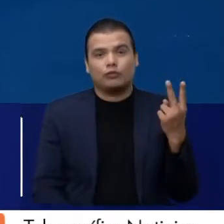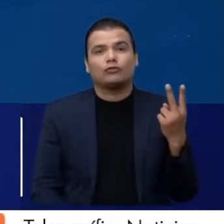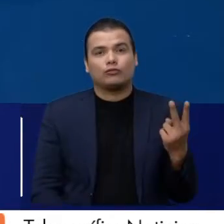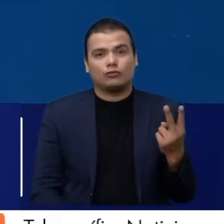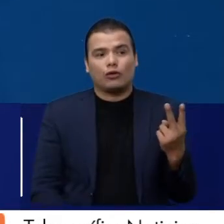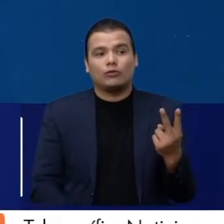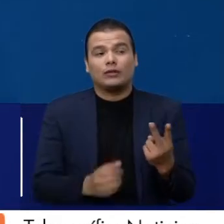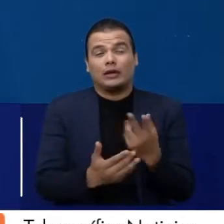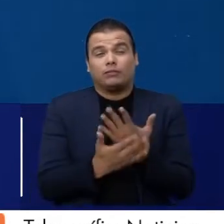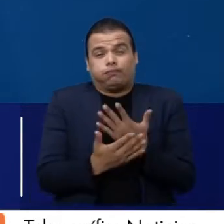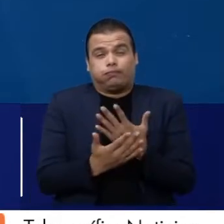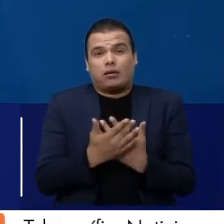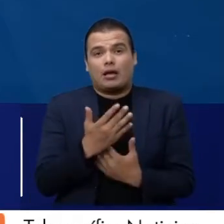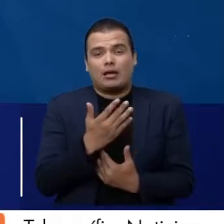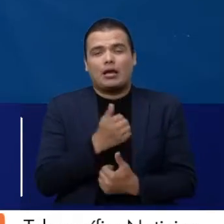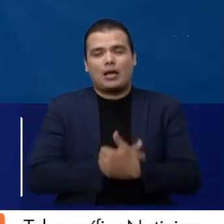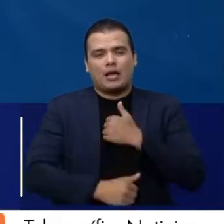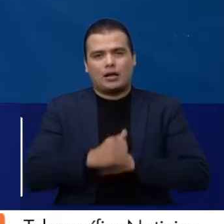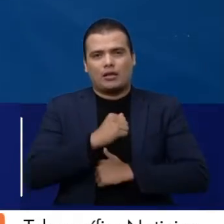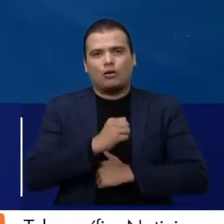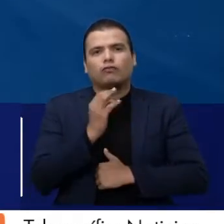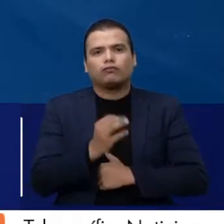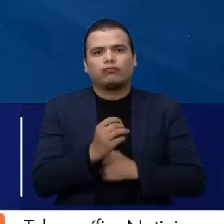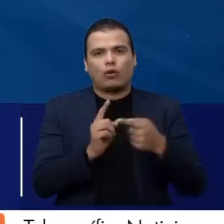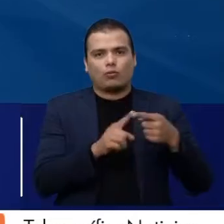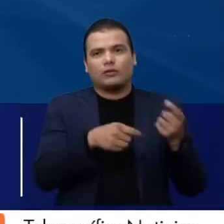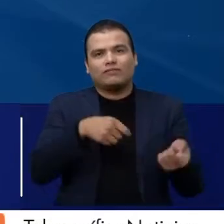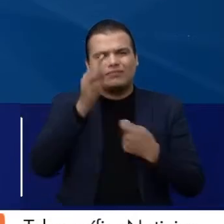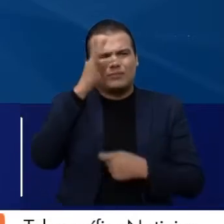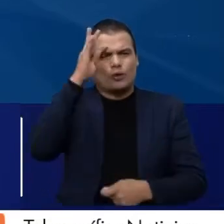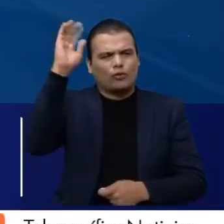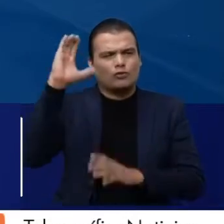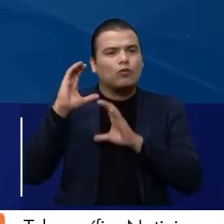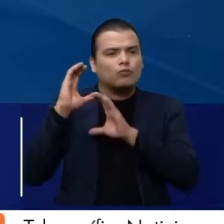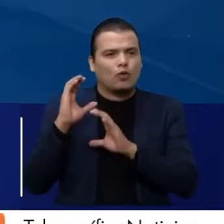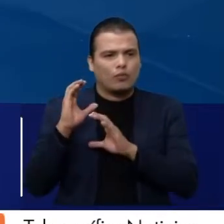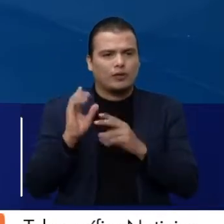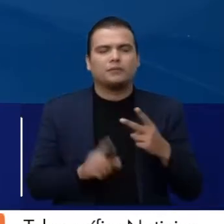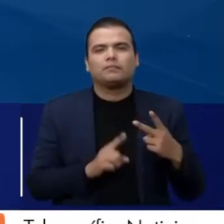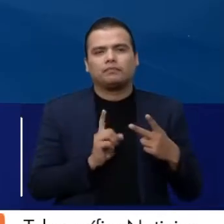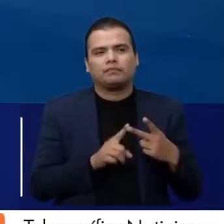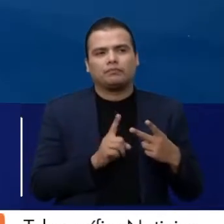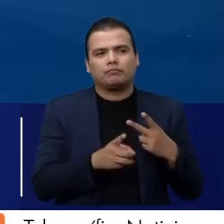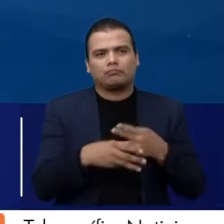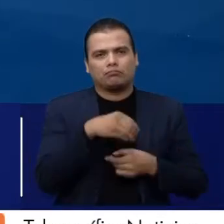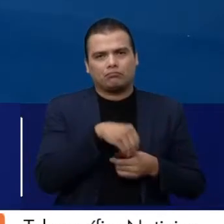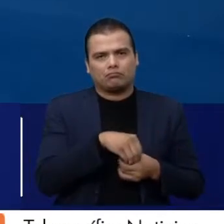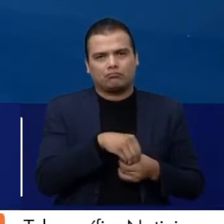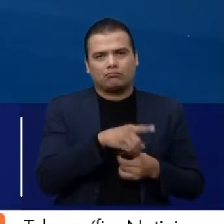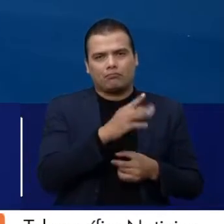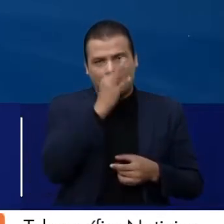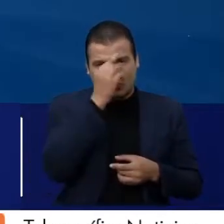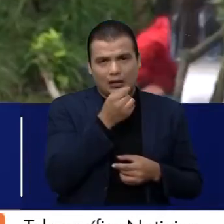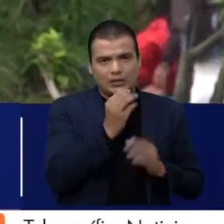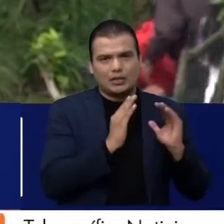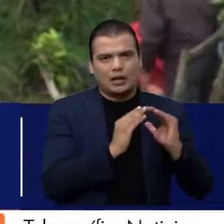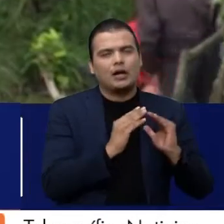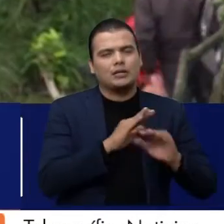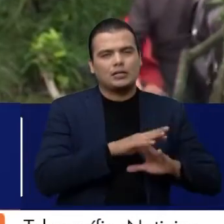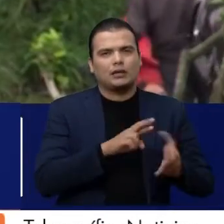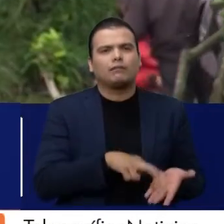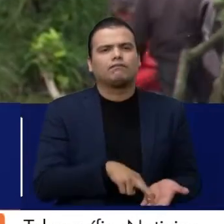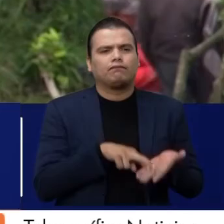edad resultaron heridos. Uno fue trasladado hasta el Hospital San José de Popayán, mientras que el otro se recupera en un centro asistencial de